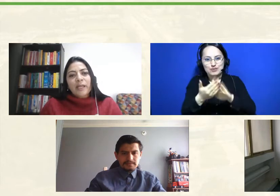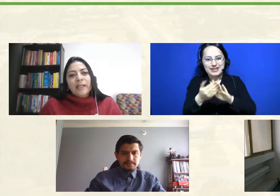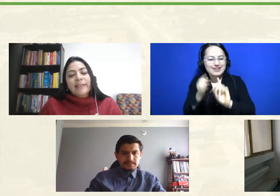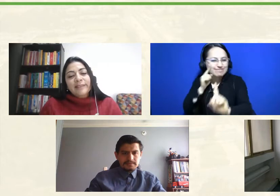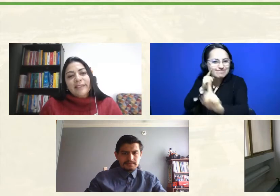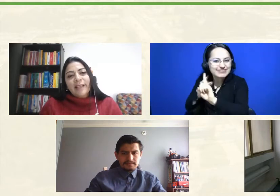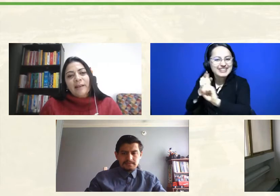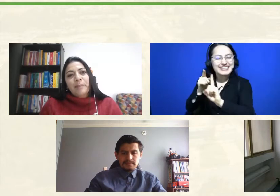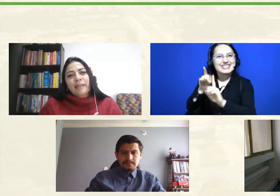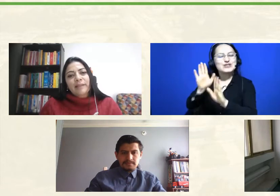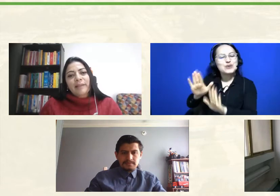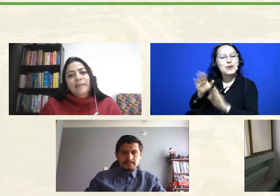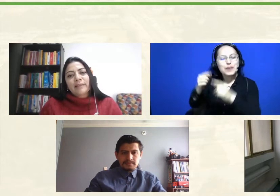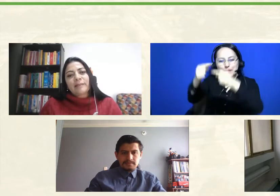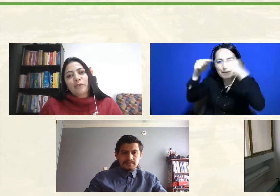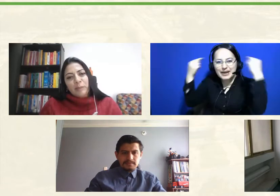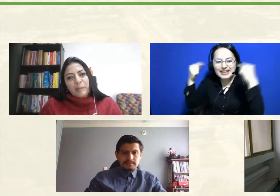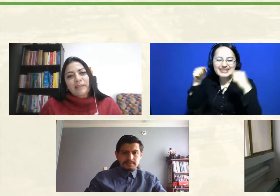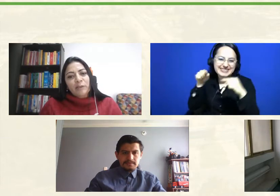Desarrollo Distrital